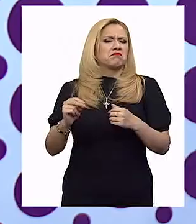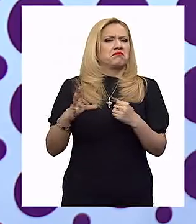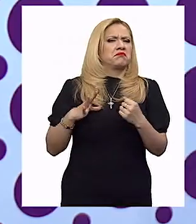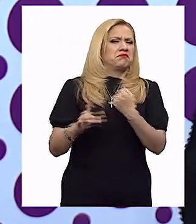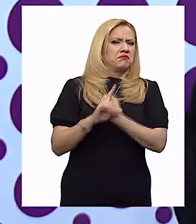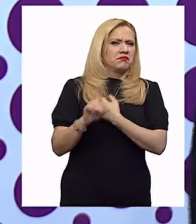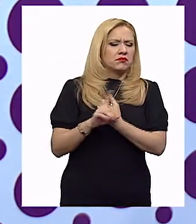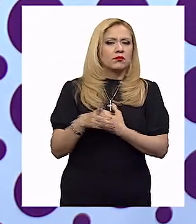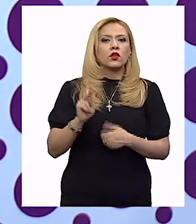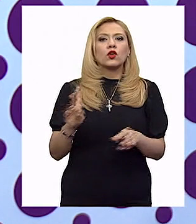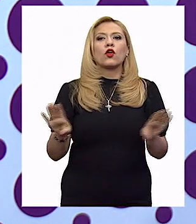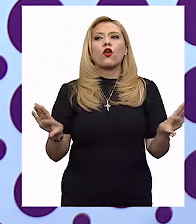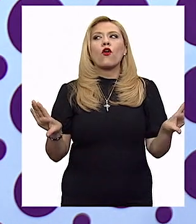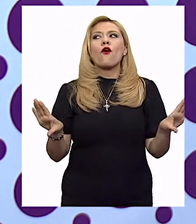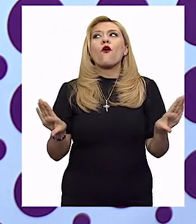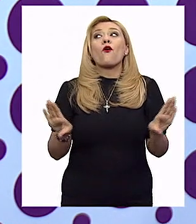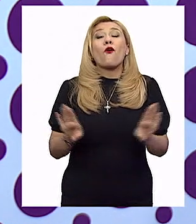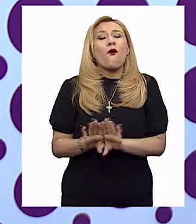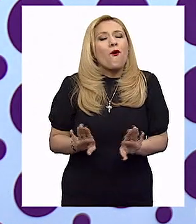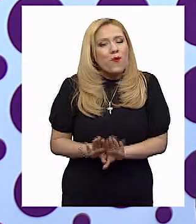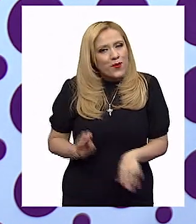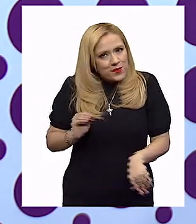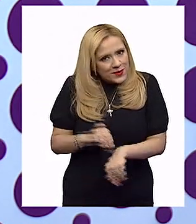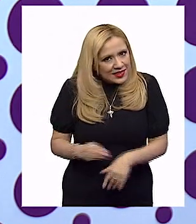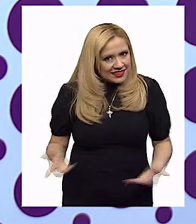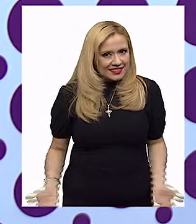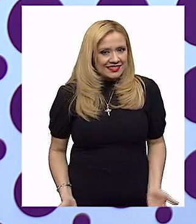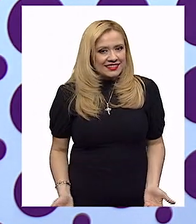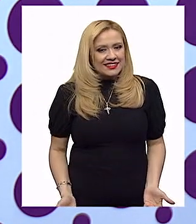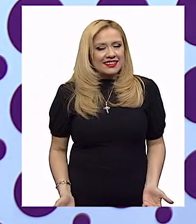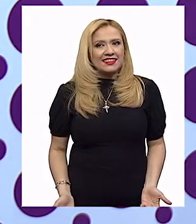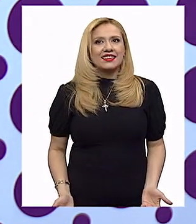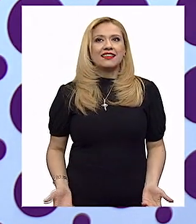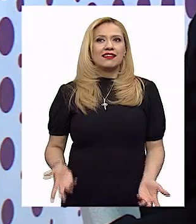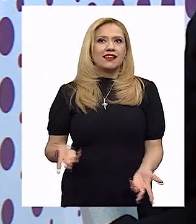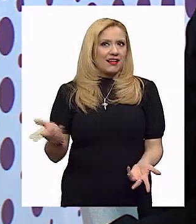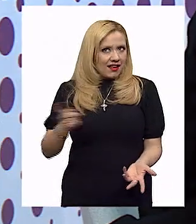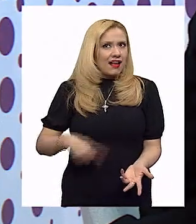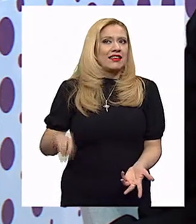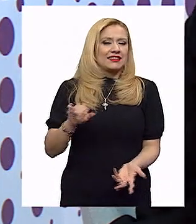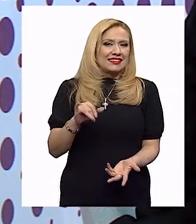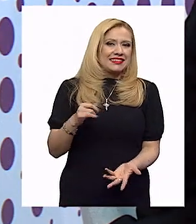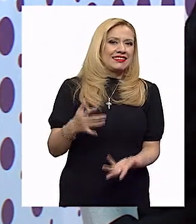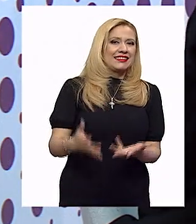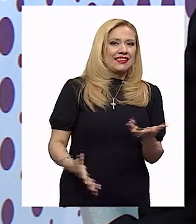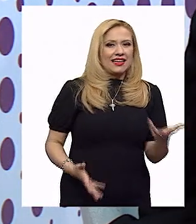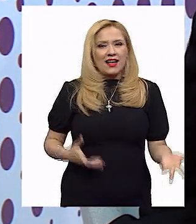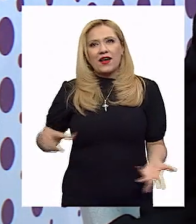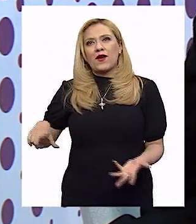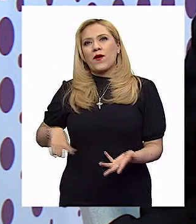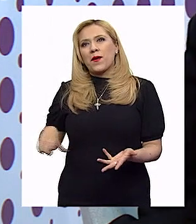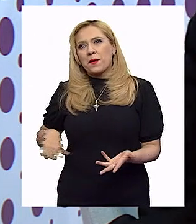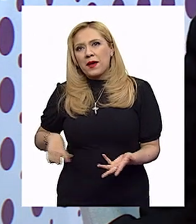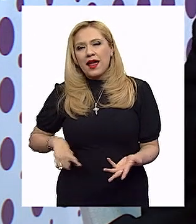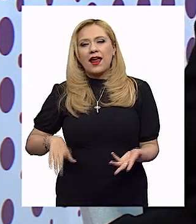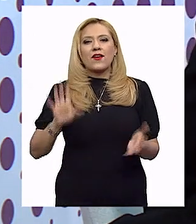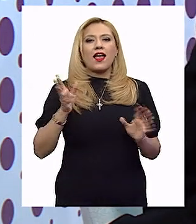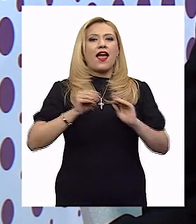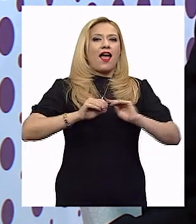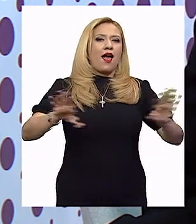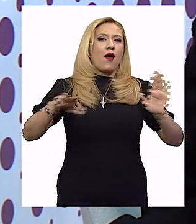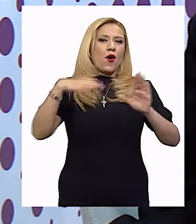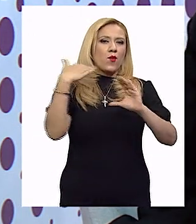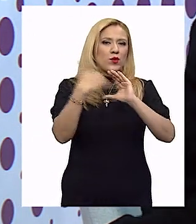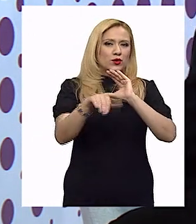es cómo conseguimos implementar esto, ¿no? Si bien ha habido algunos intentos en la función pública, que se lanzó un buzón